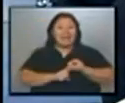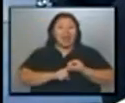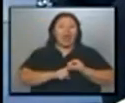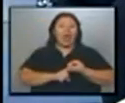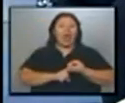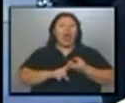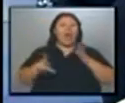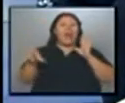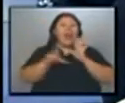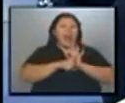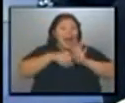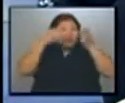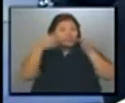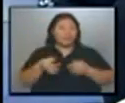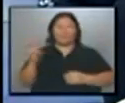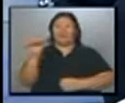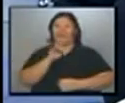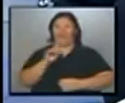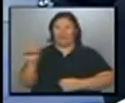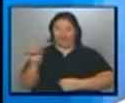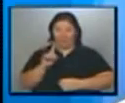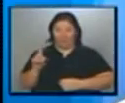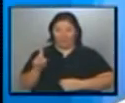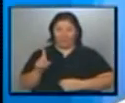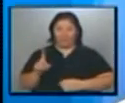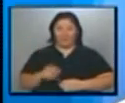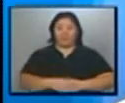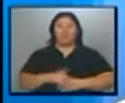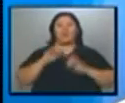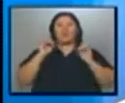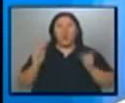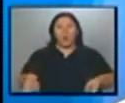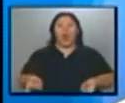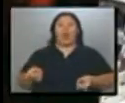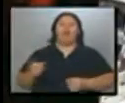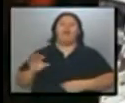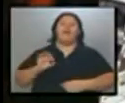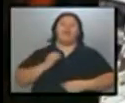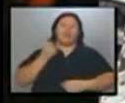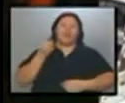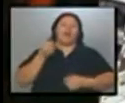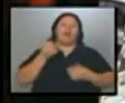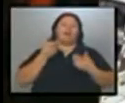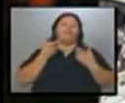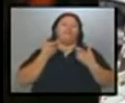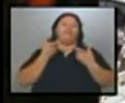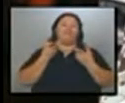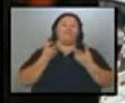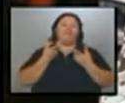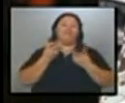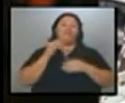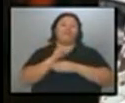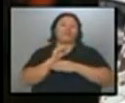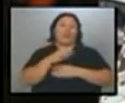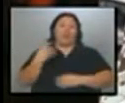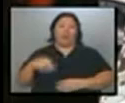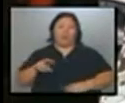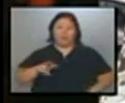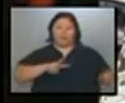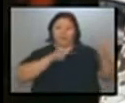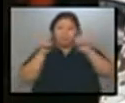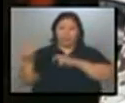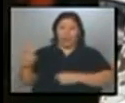que nada es un arreglo por el tema de los chicos. Wanda Nara desarreglada caminando por un shopping de Miami. Pero no solo está desarreglada Wanda Nara, está